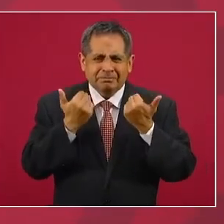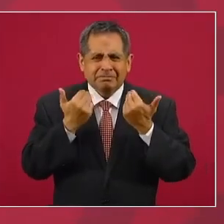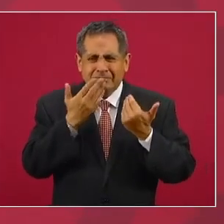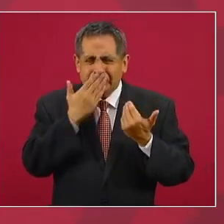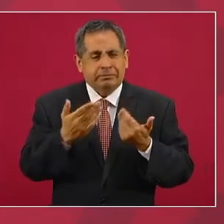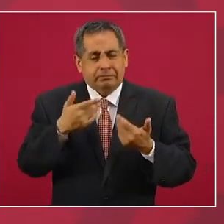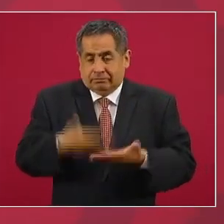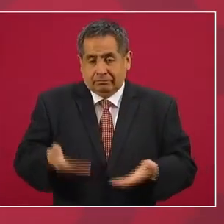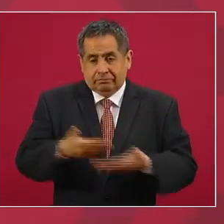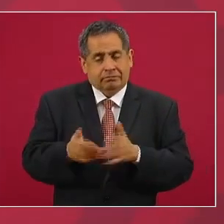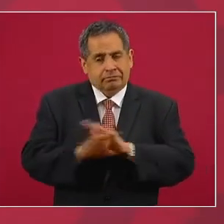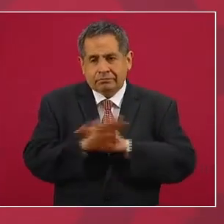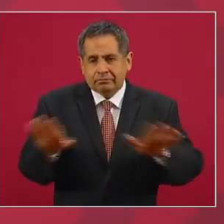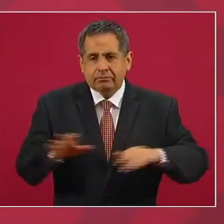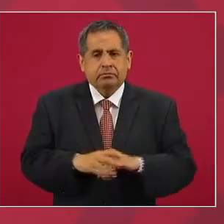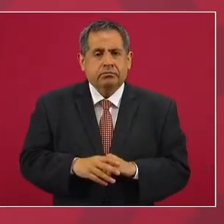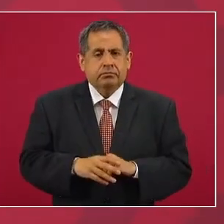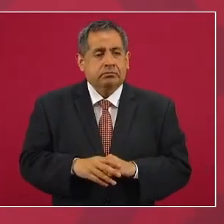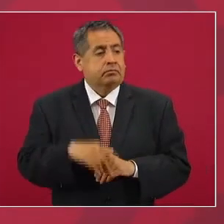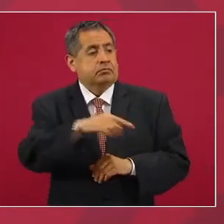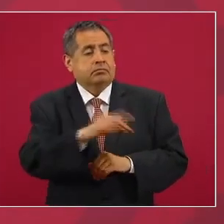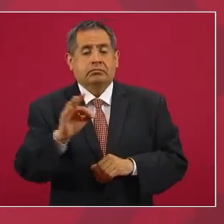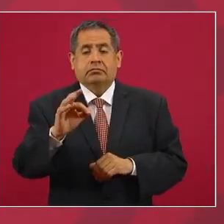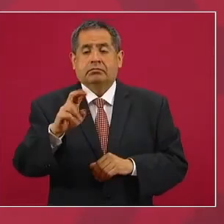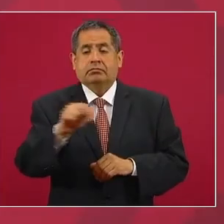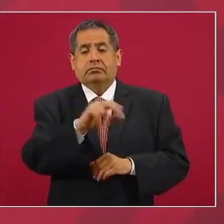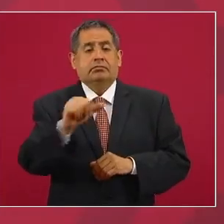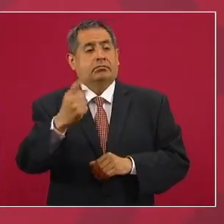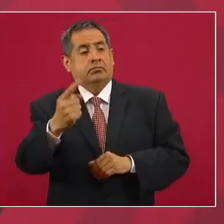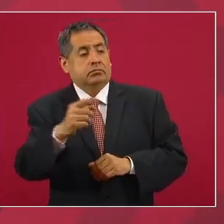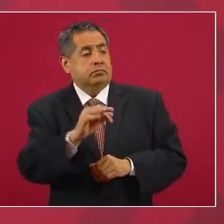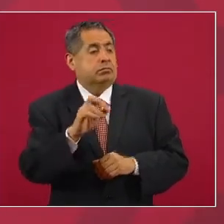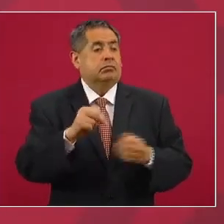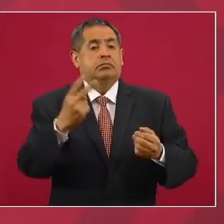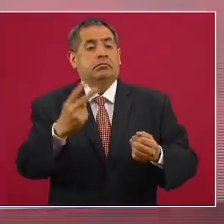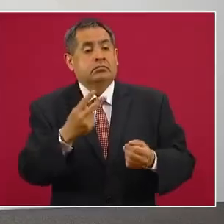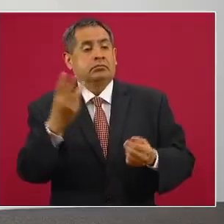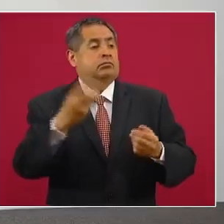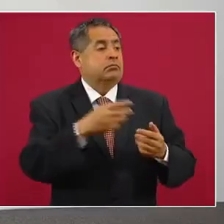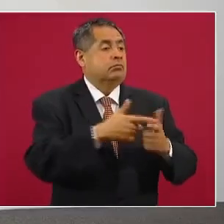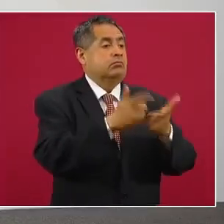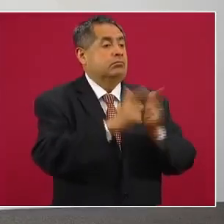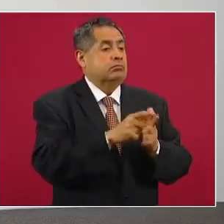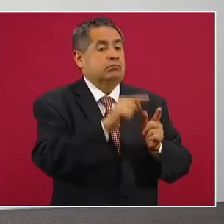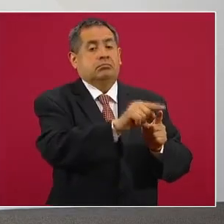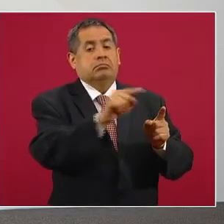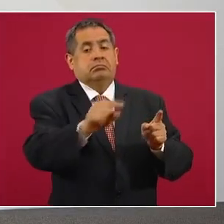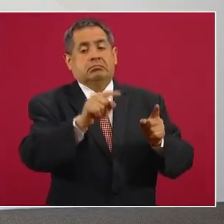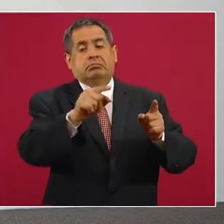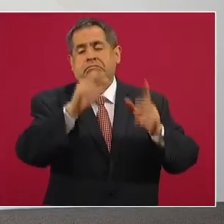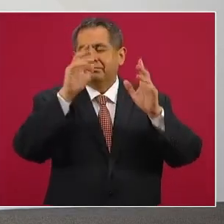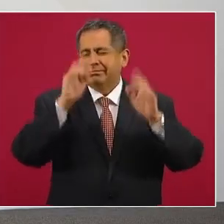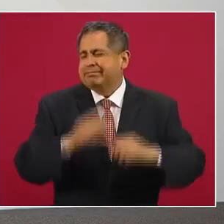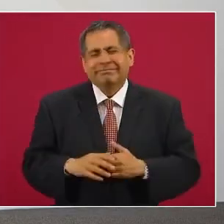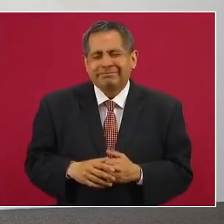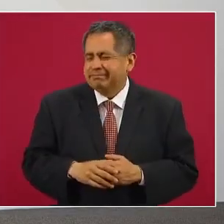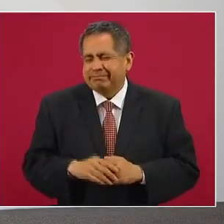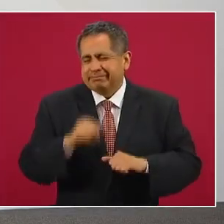que surja el frena 1, el frena 2, el frena 3 y que se venga aquí